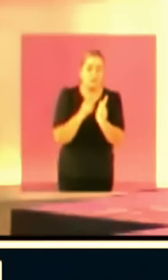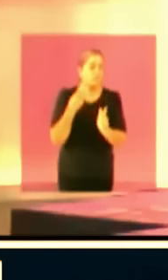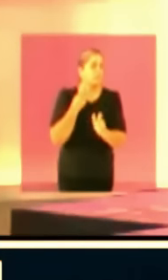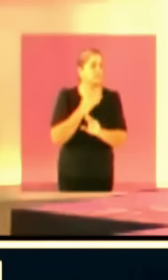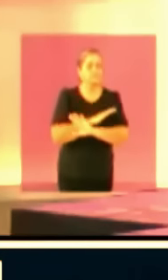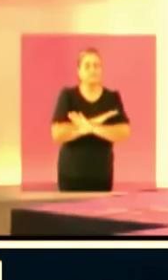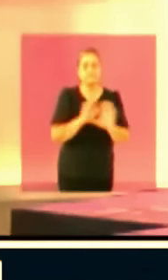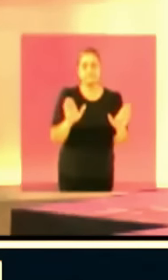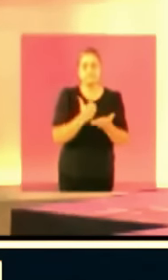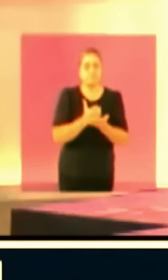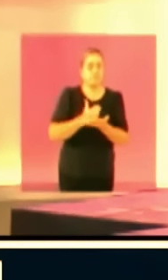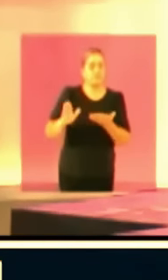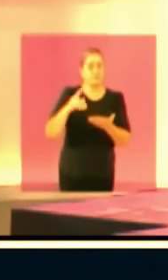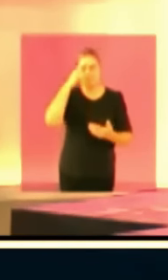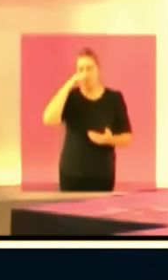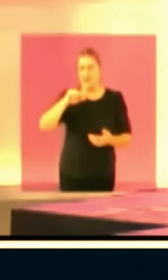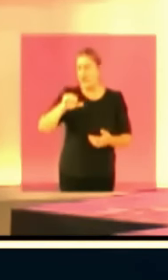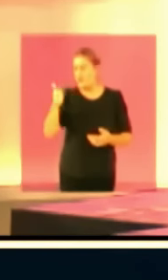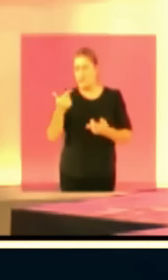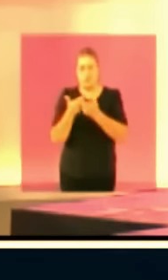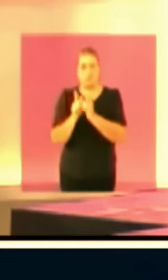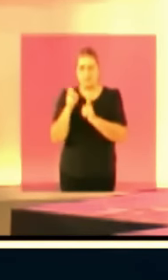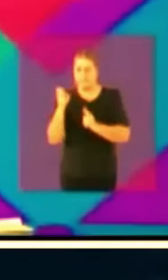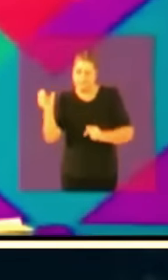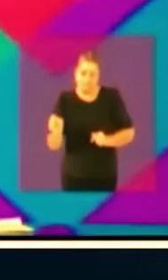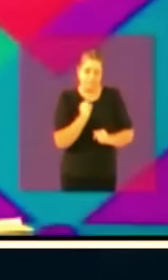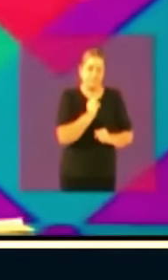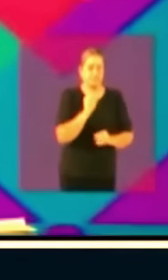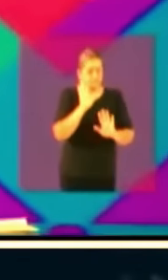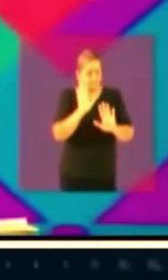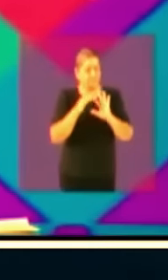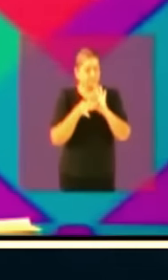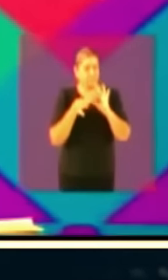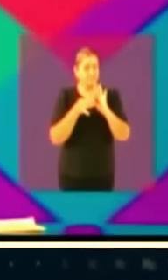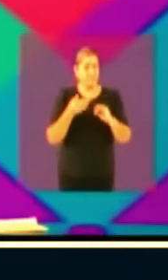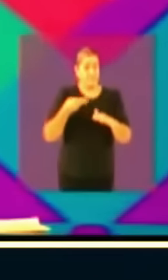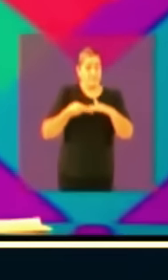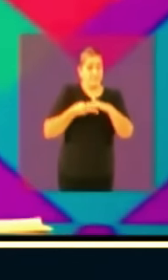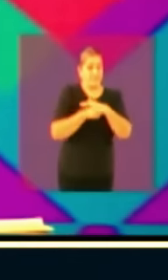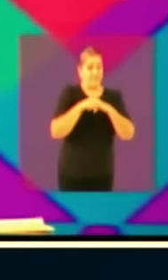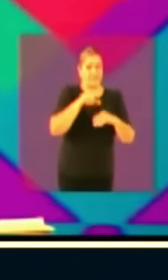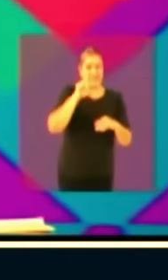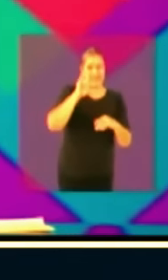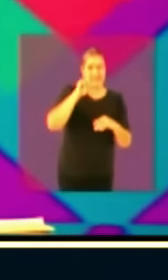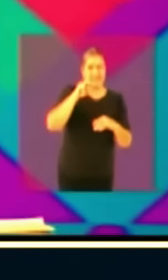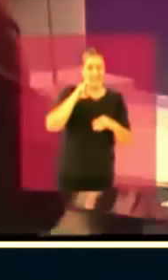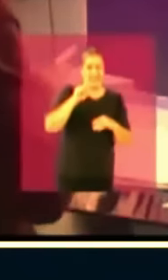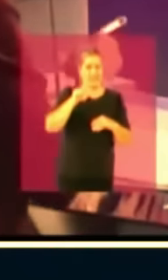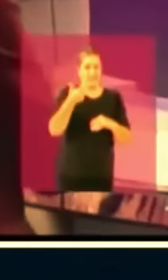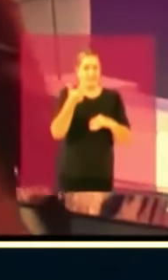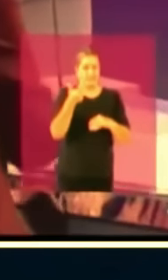los bloques muy mal armados. Porque tuvieron tiempo de ensayar. Que se aprobó el uso de un medicamento durante la pandemia. Para los